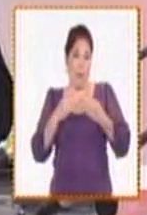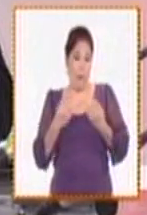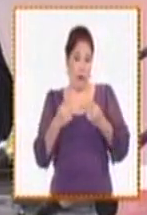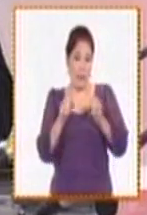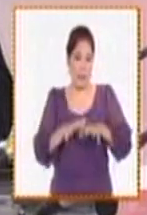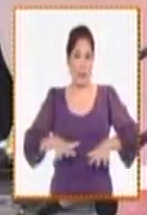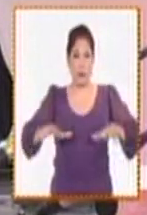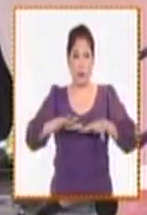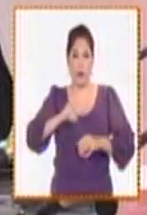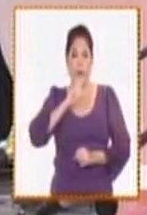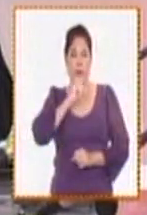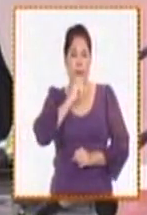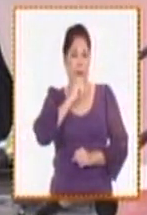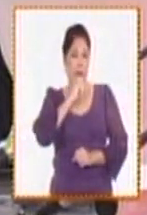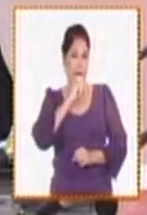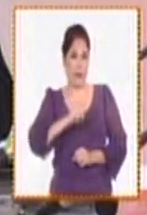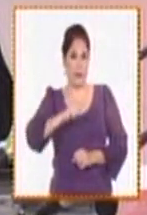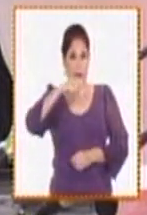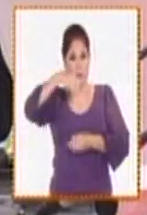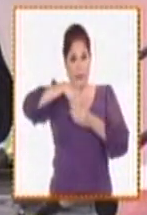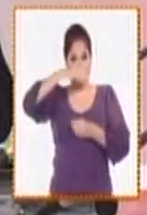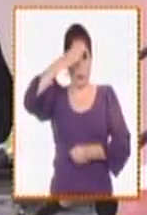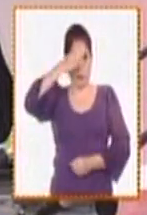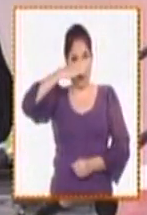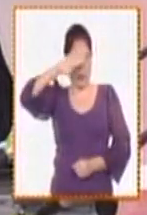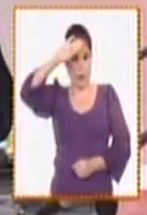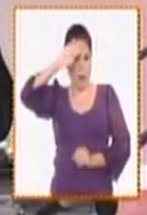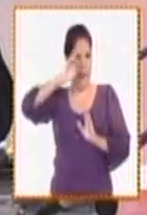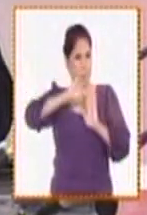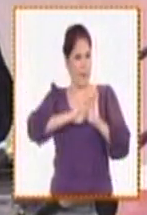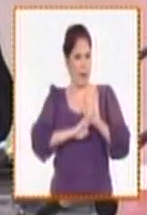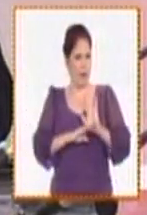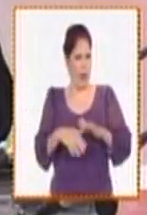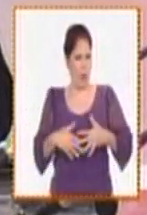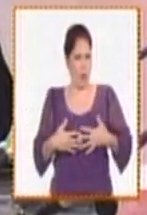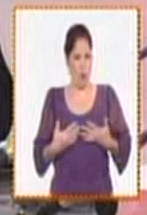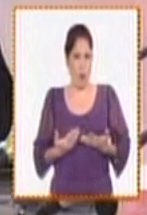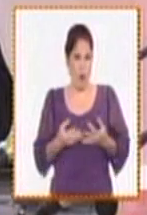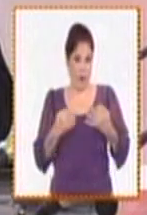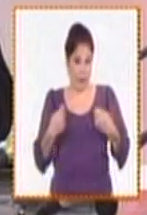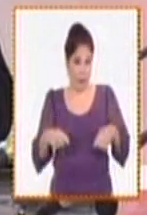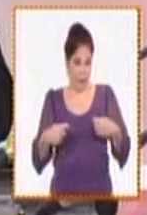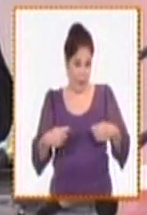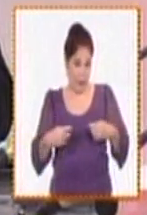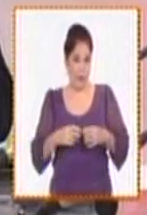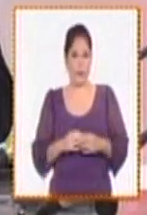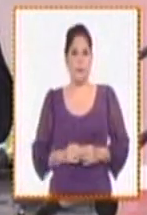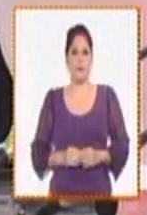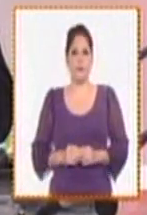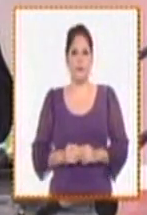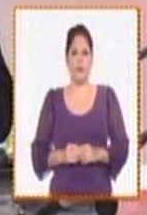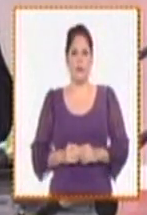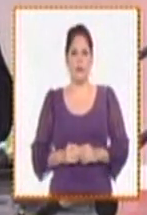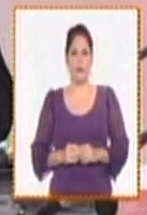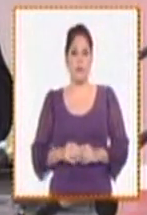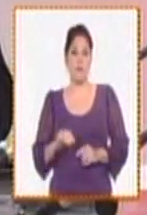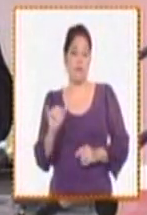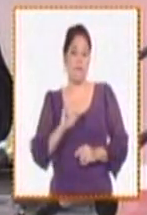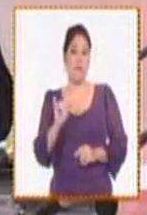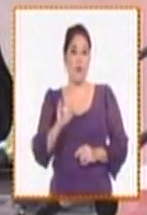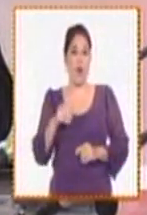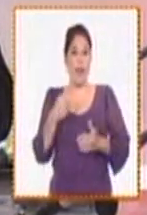situación interna en Cuba, cuáles son las medidas que se toman en el orden del enfrentamiento